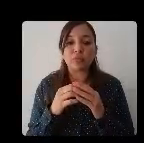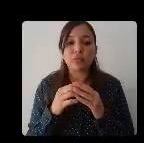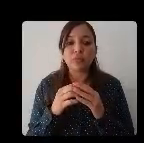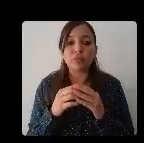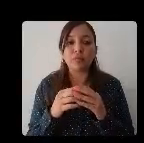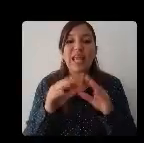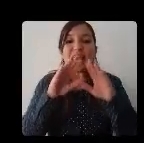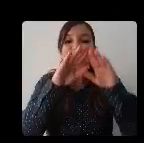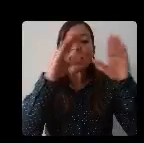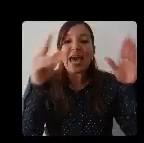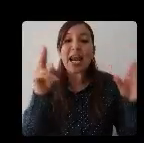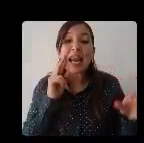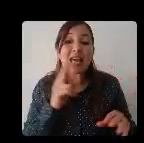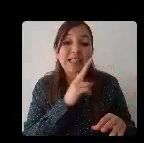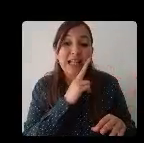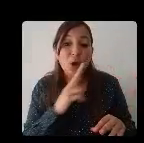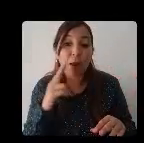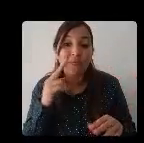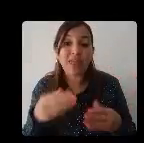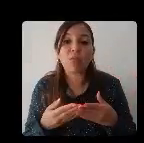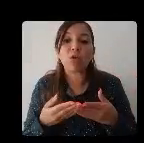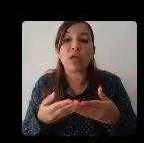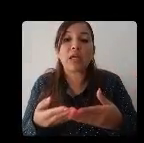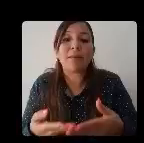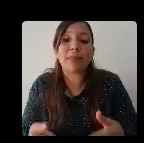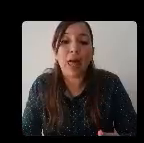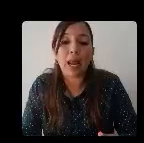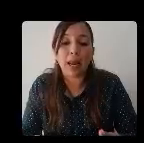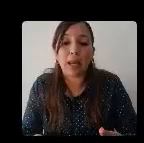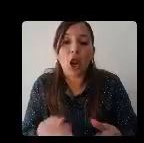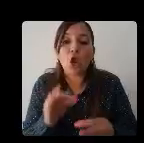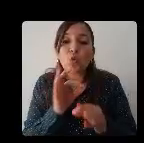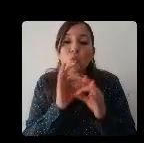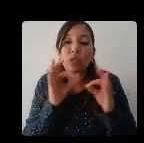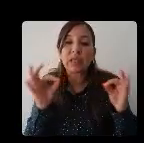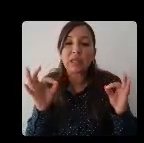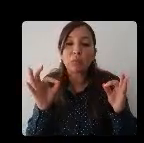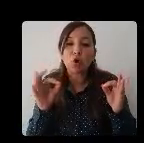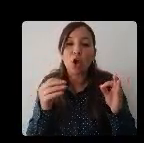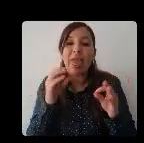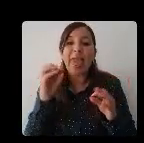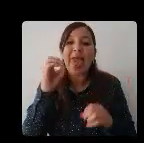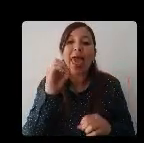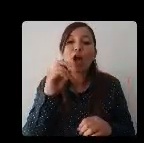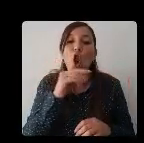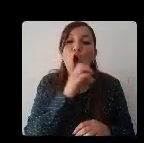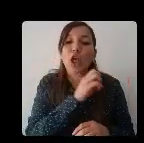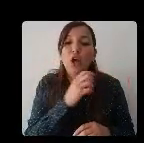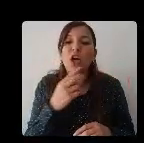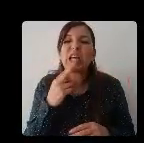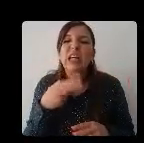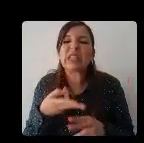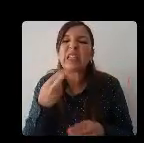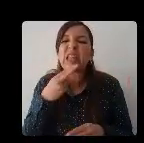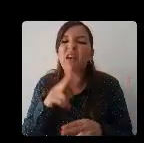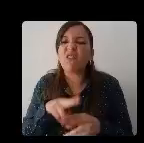y así mejorar la calidad de alimentación, ¿no? En este invernadero estamos poniendo tomates, ají limo, o sea,